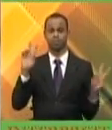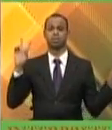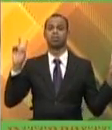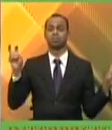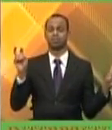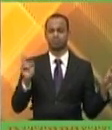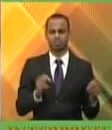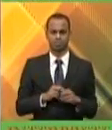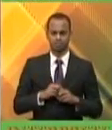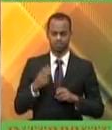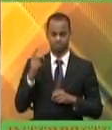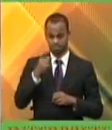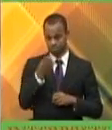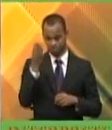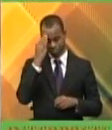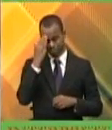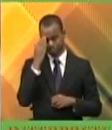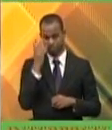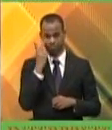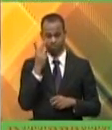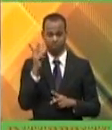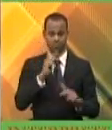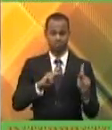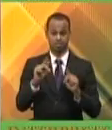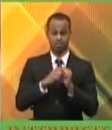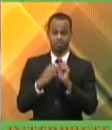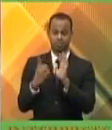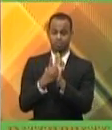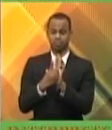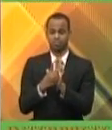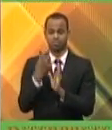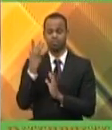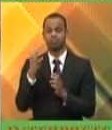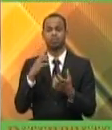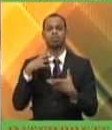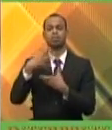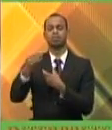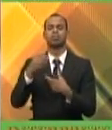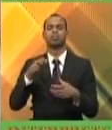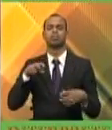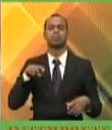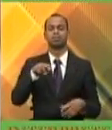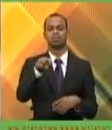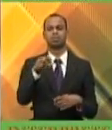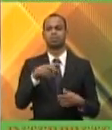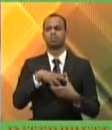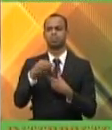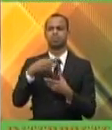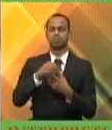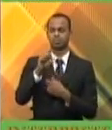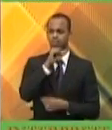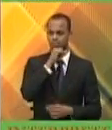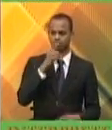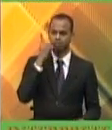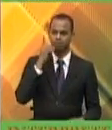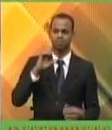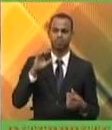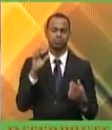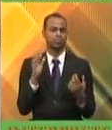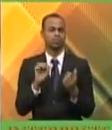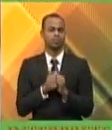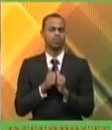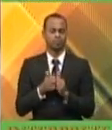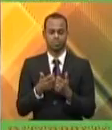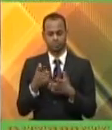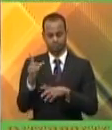que tenemos usted sabe porque usted a ver personas discapacidad porque cómo van a transitar en las calles de santo domingo en el distrito